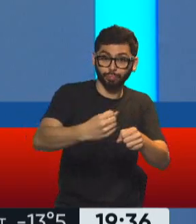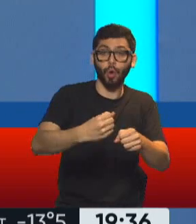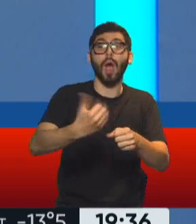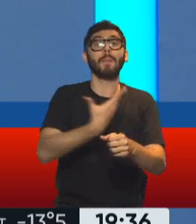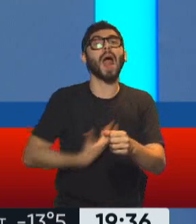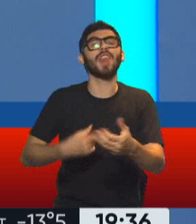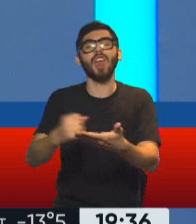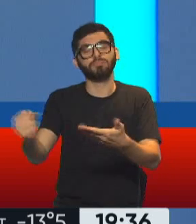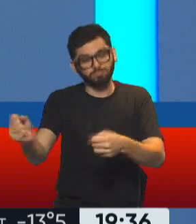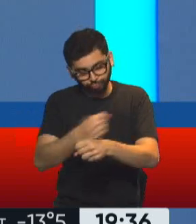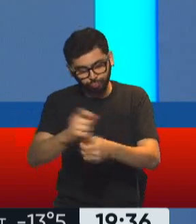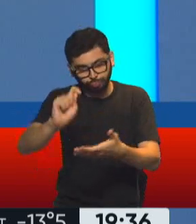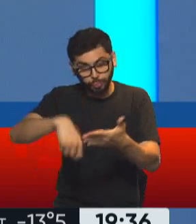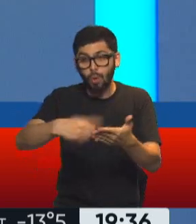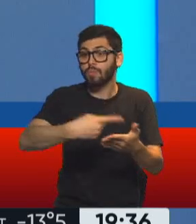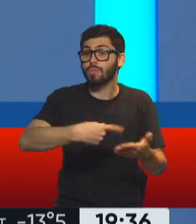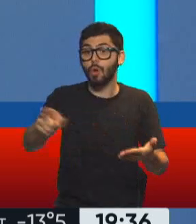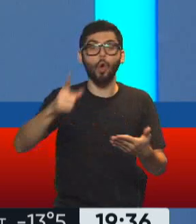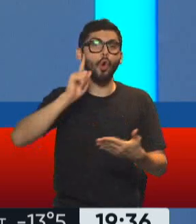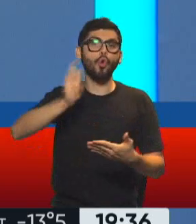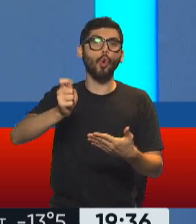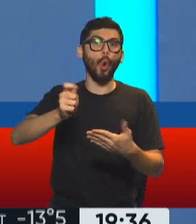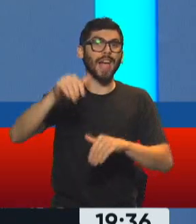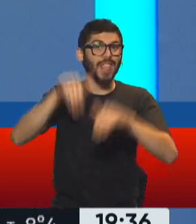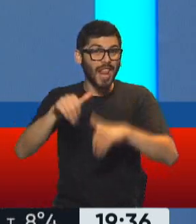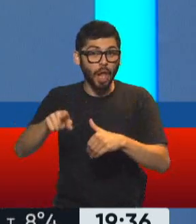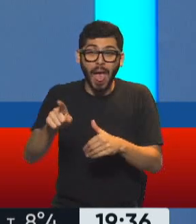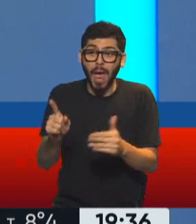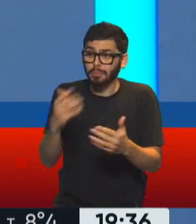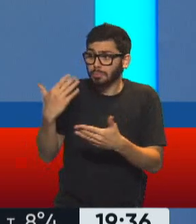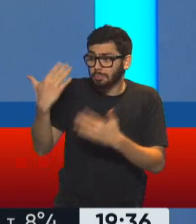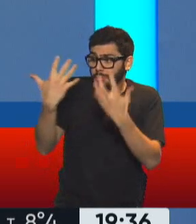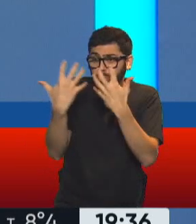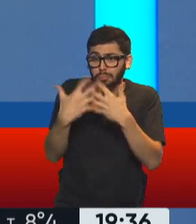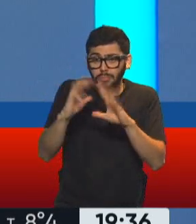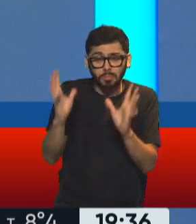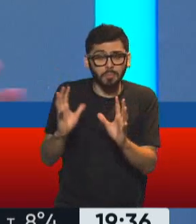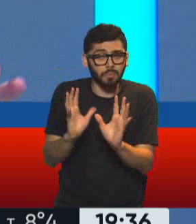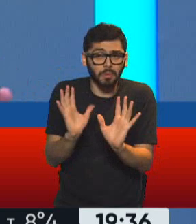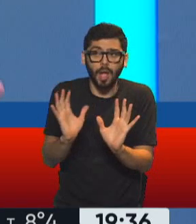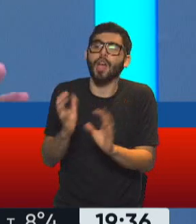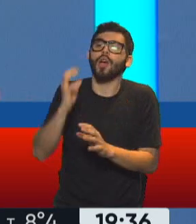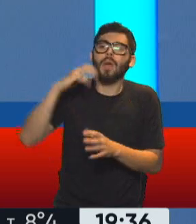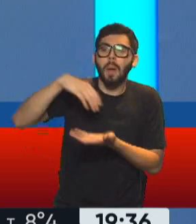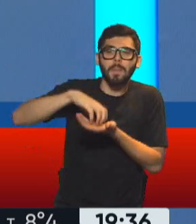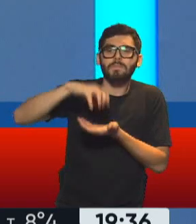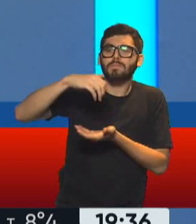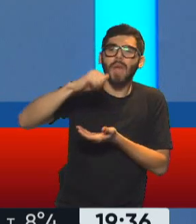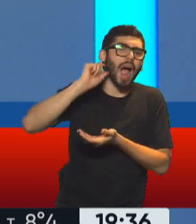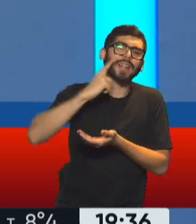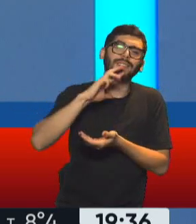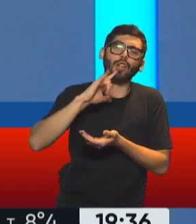funciones, es absolutamente transparente su mecanismo. Hay mayorías y minorías en el Consejo, pero todos